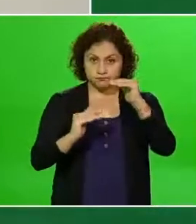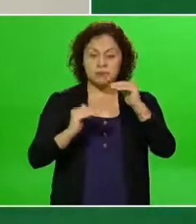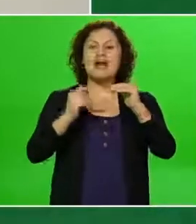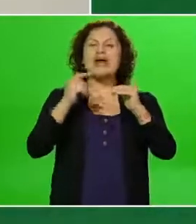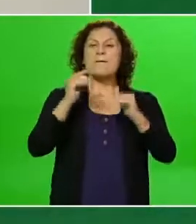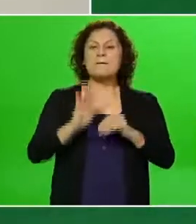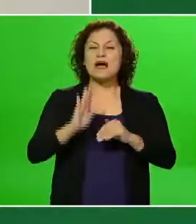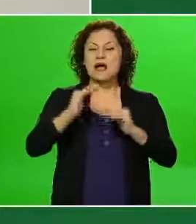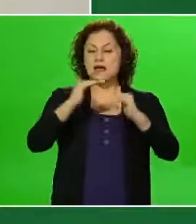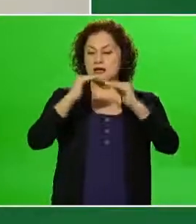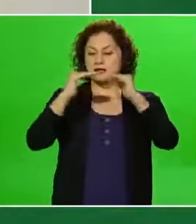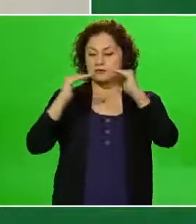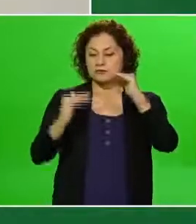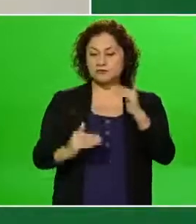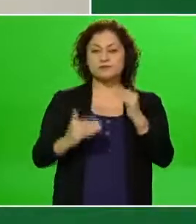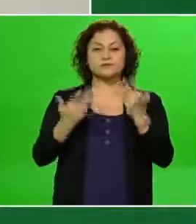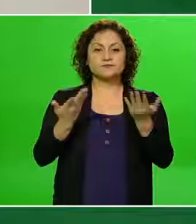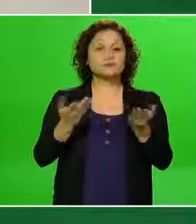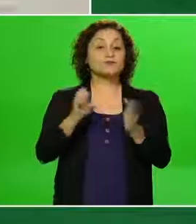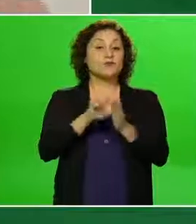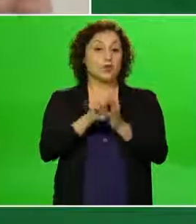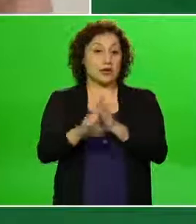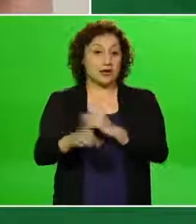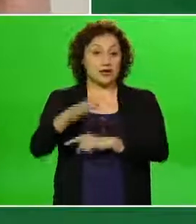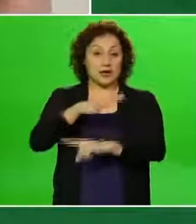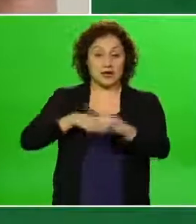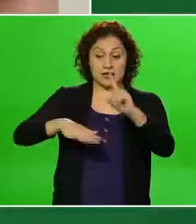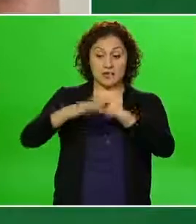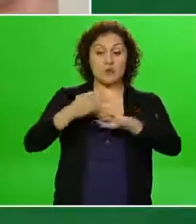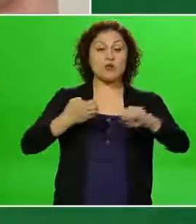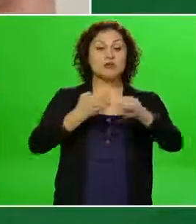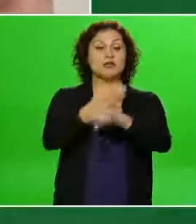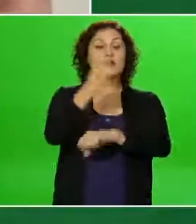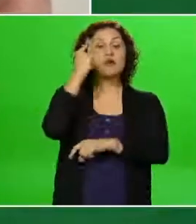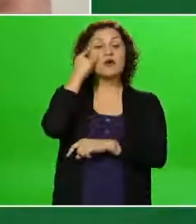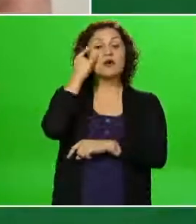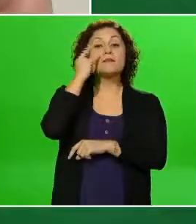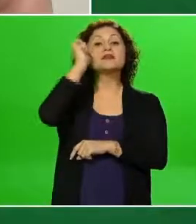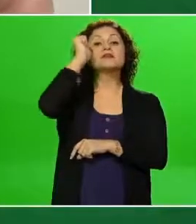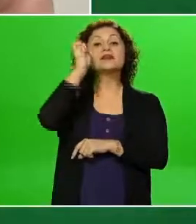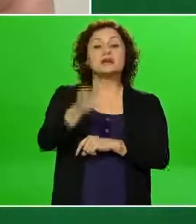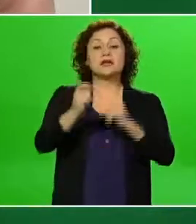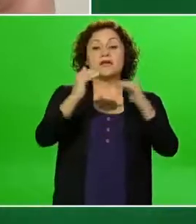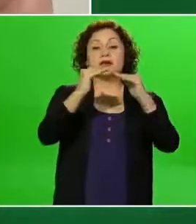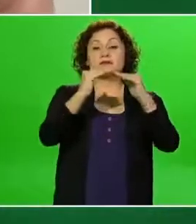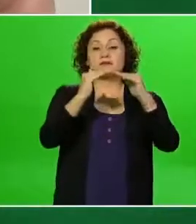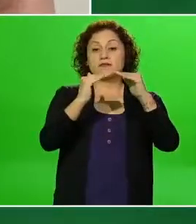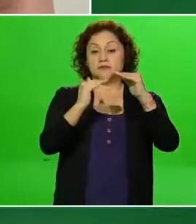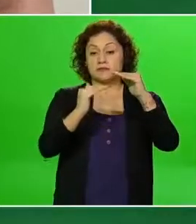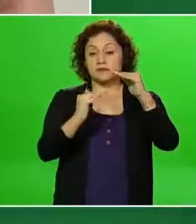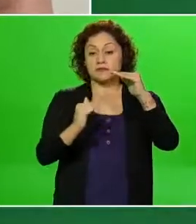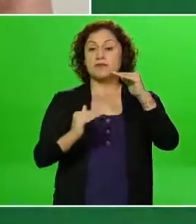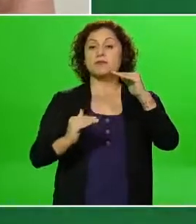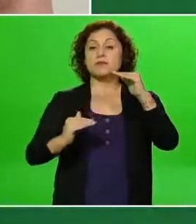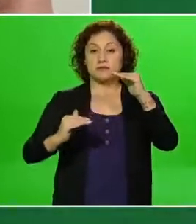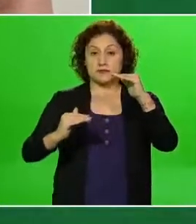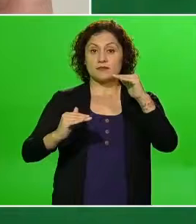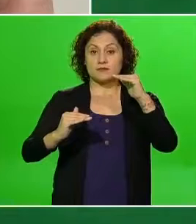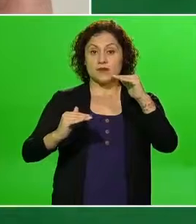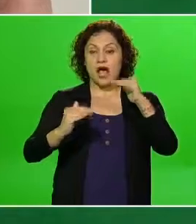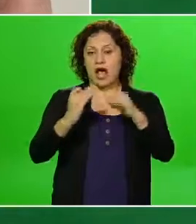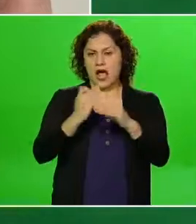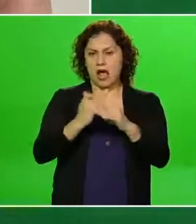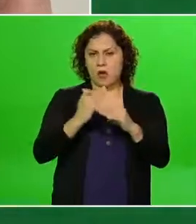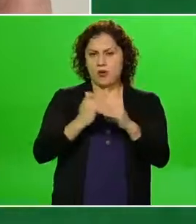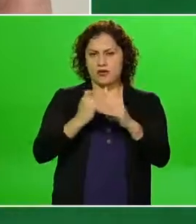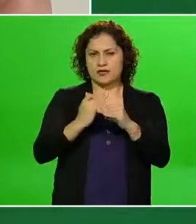entidades, como pasó, digamos, en este caso, con el estado de Campeche? Que cuando están en ese punto de ondulación, que en este caso